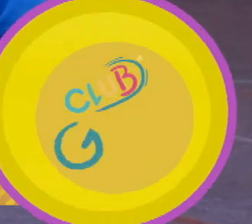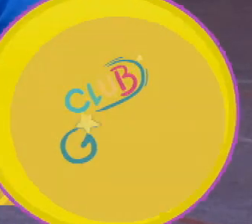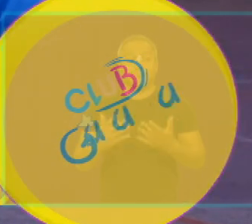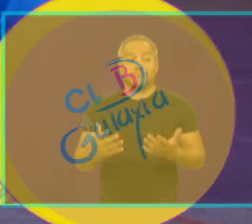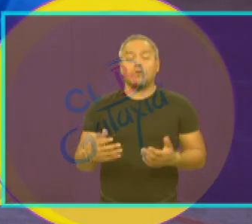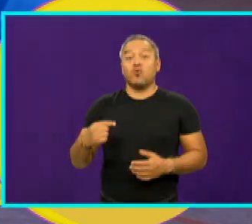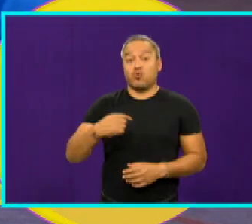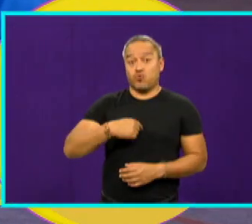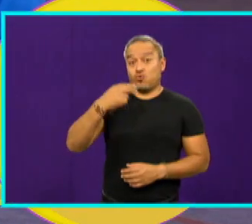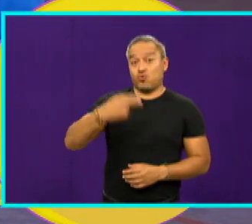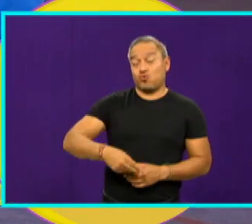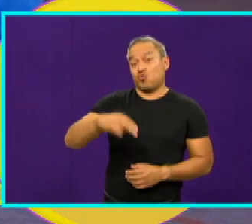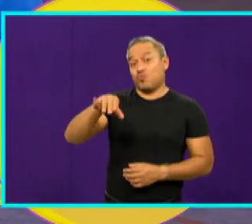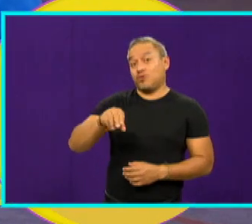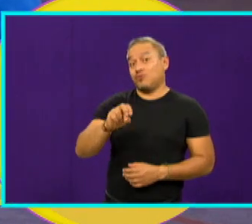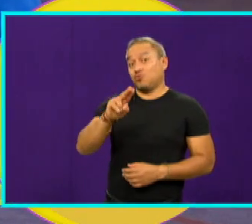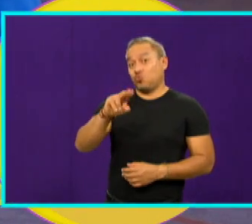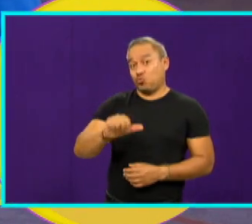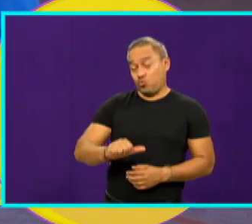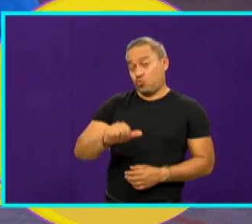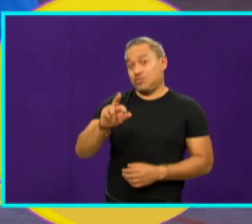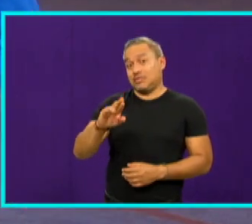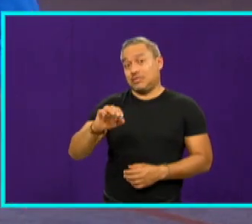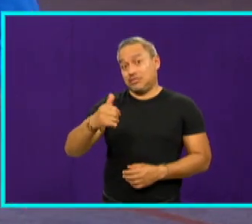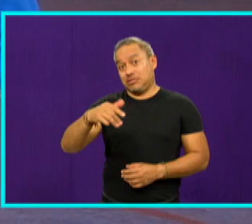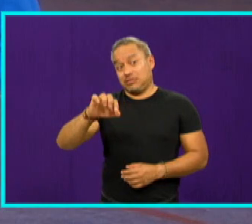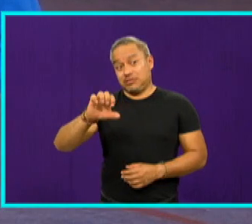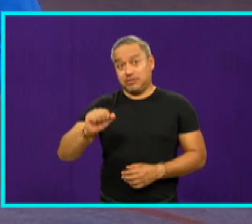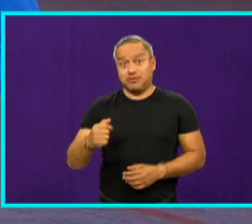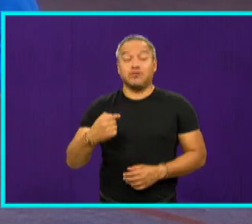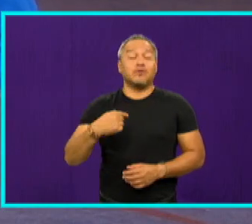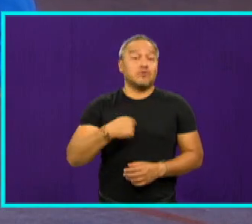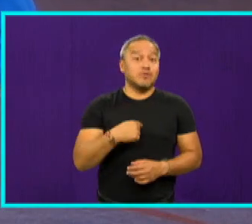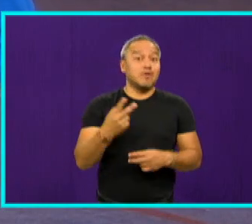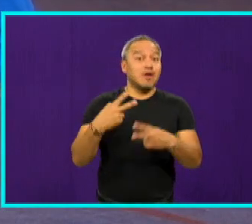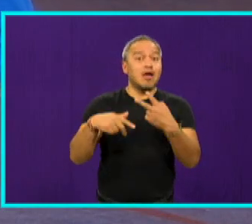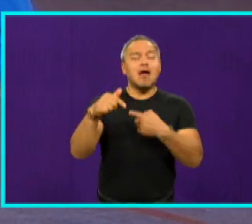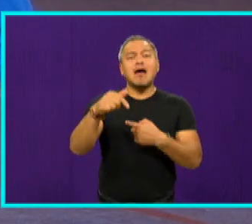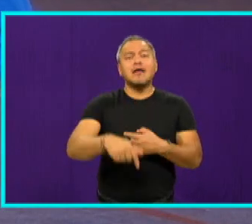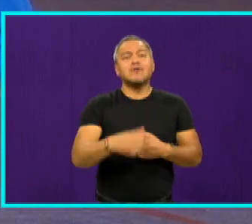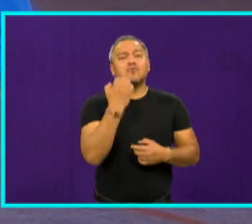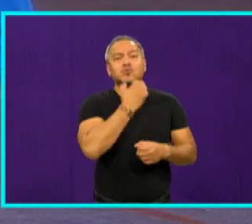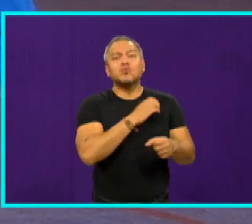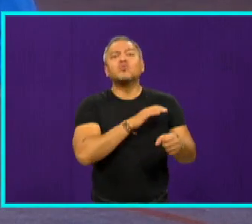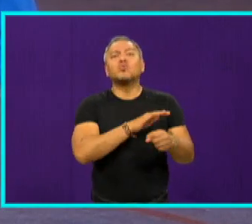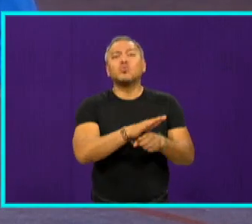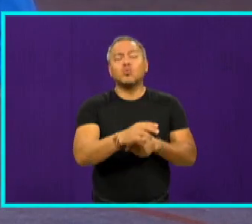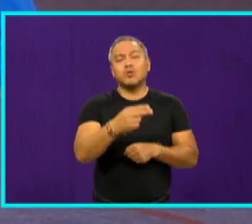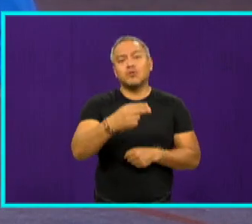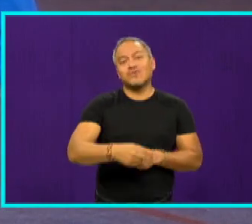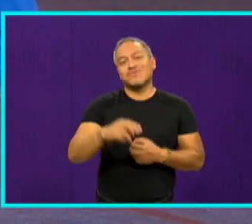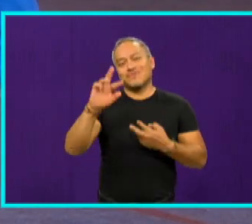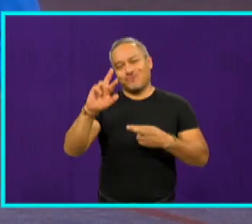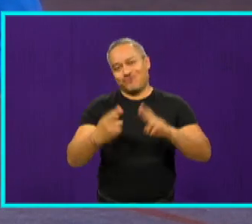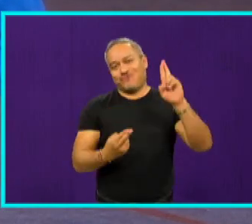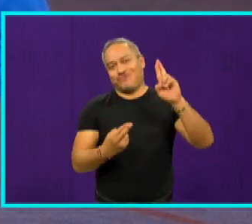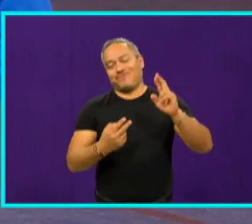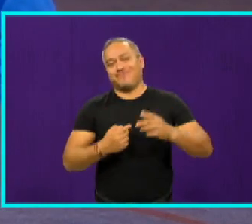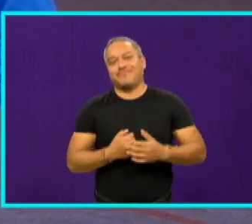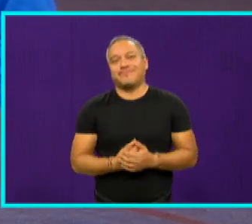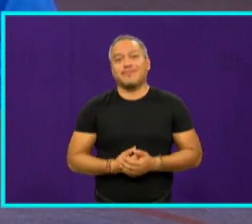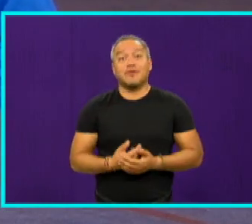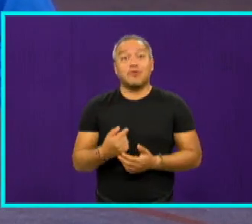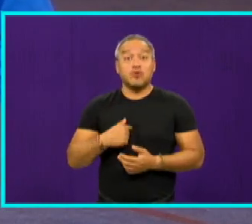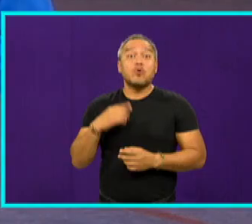Mi nombre es Joshua Giré Reyes Fernández y entreno aquí en la Escuela Centro Escolar Revolución. Entreno